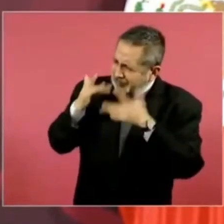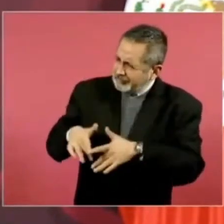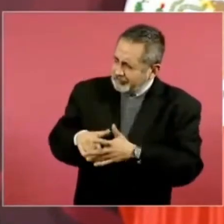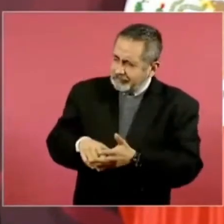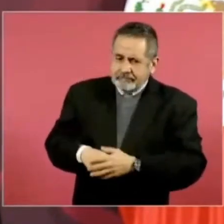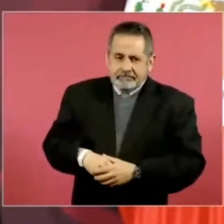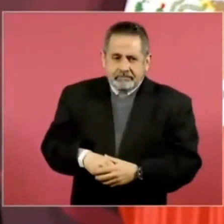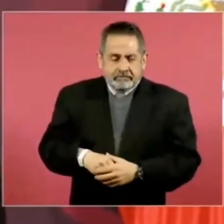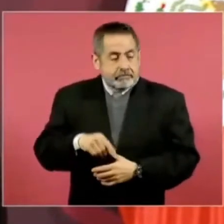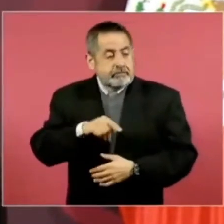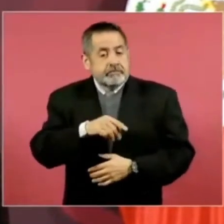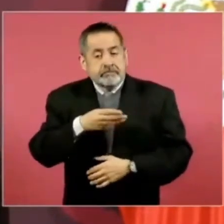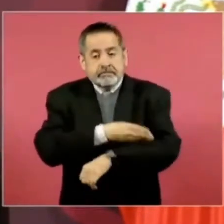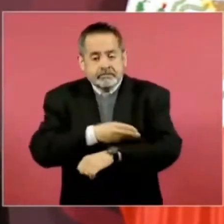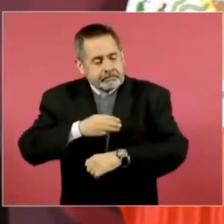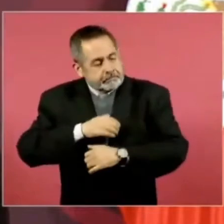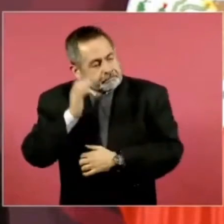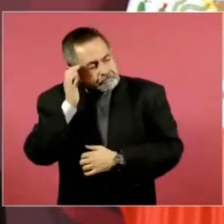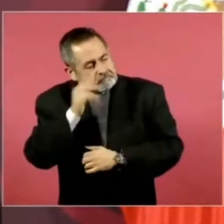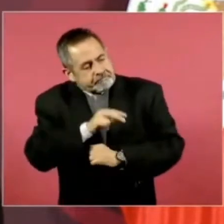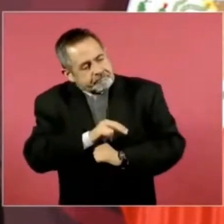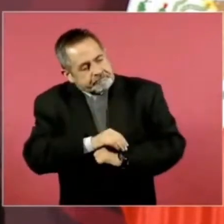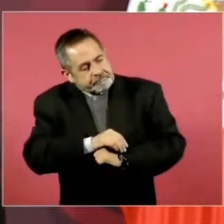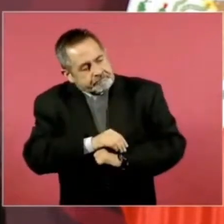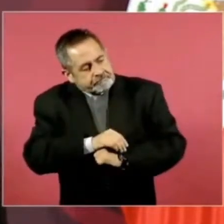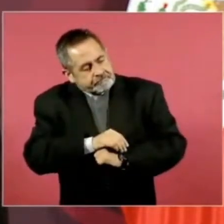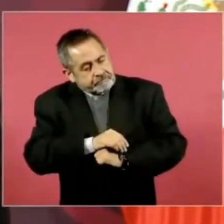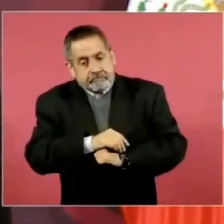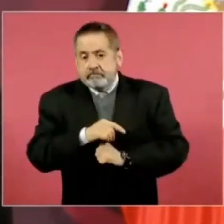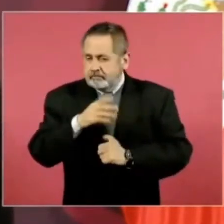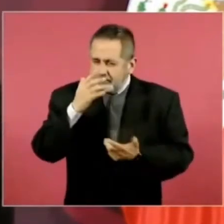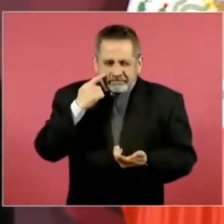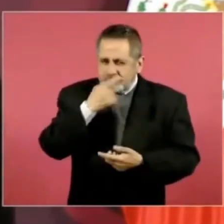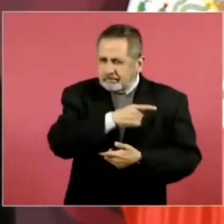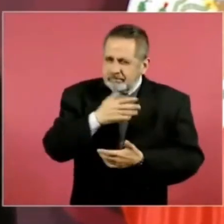y los escuchó Madero, pero fíjense lo ofensivo, ¿no?